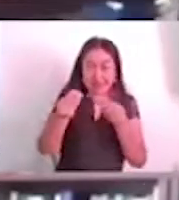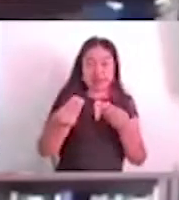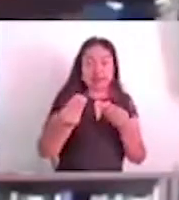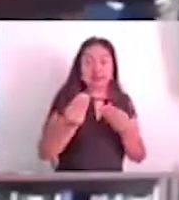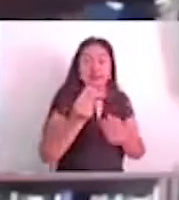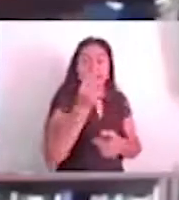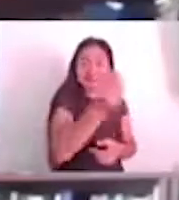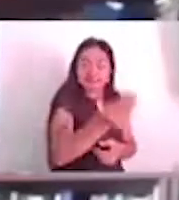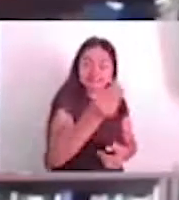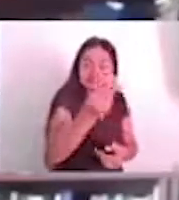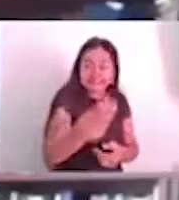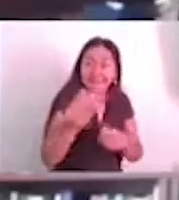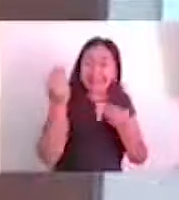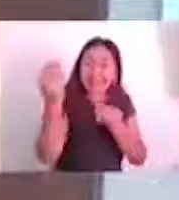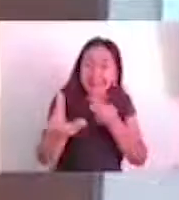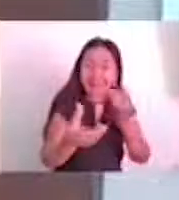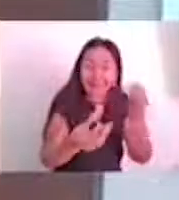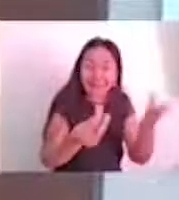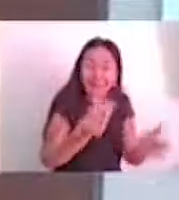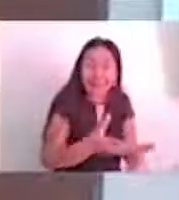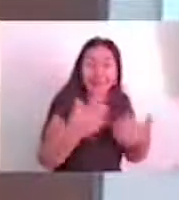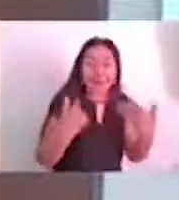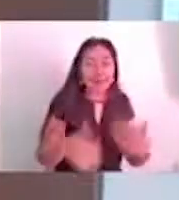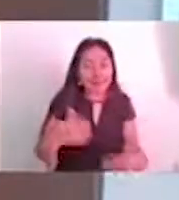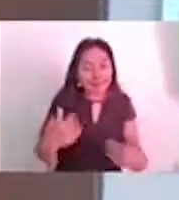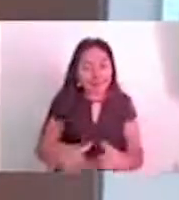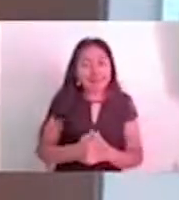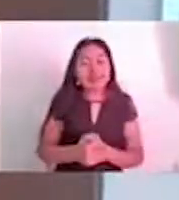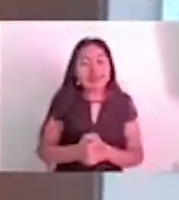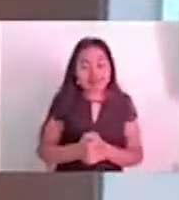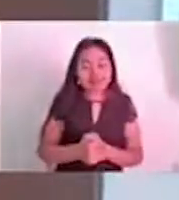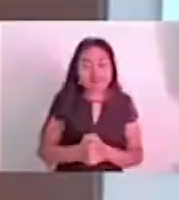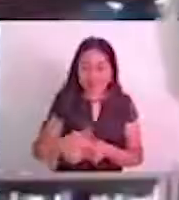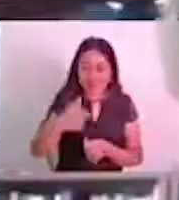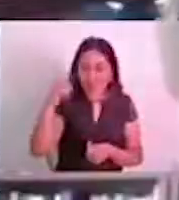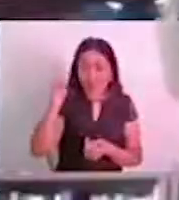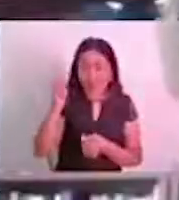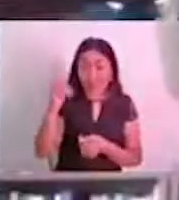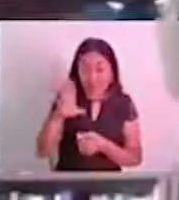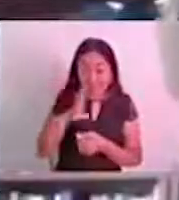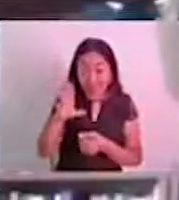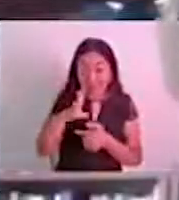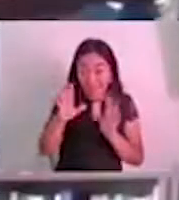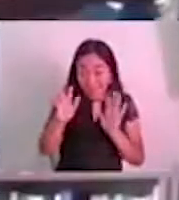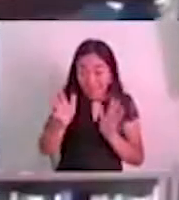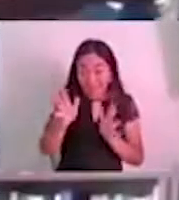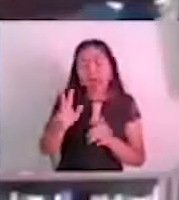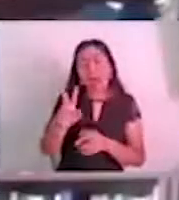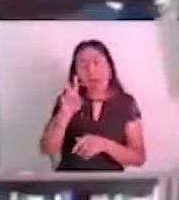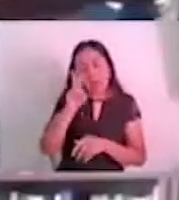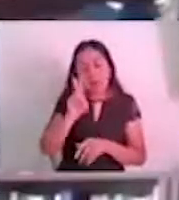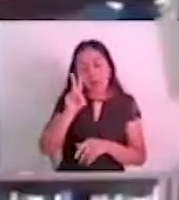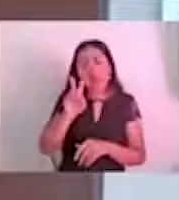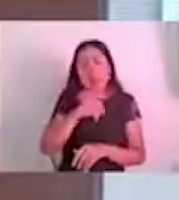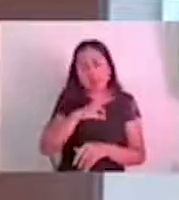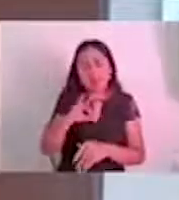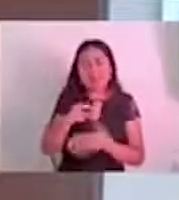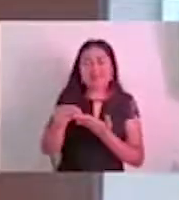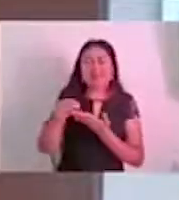su... Voy a ver si acabó la edición. Voy a ver si todavía queda algo y si podíamos... Y hacer una siguiente